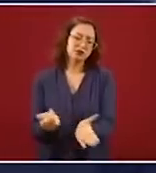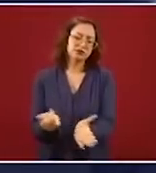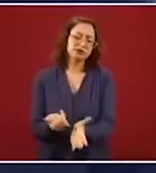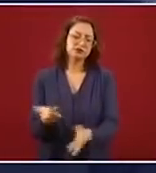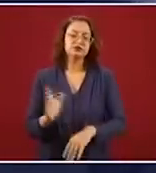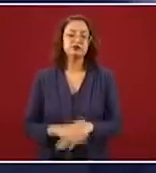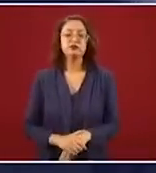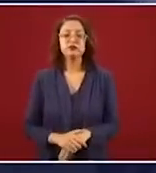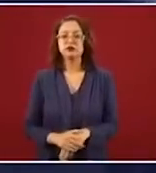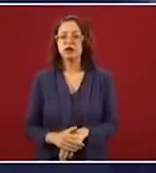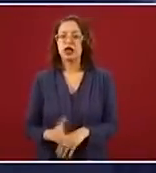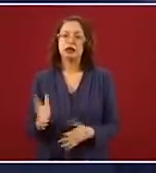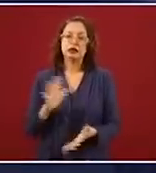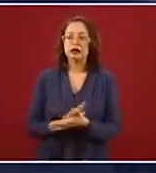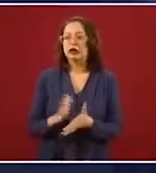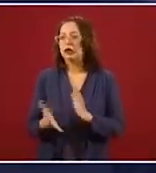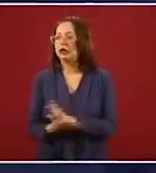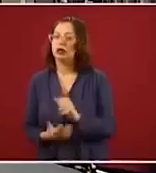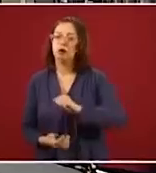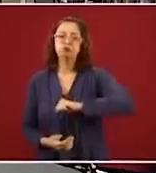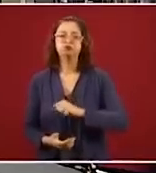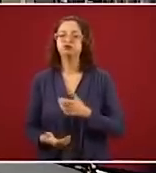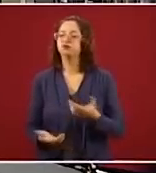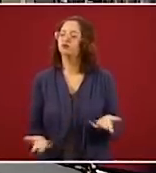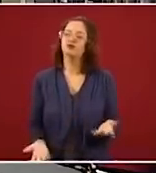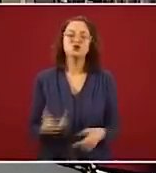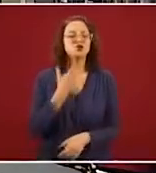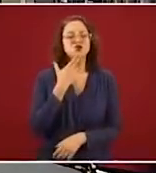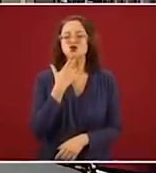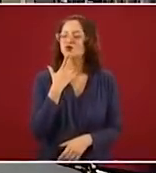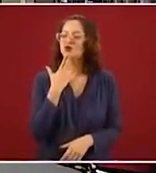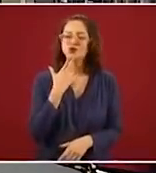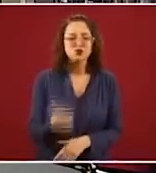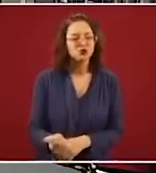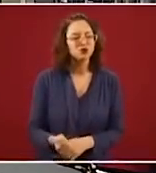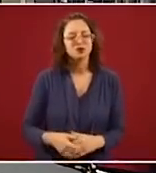sirven las influencias. No es que yo tengo